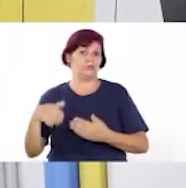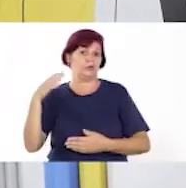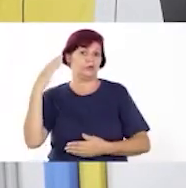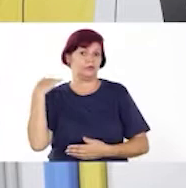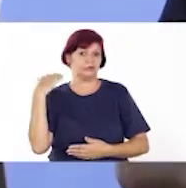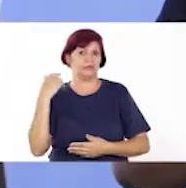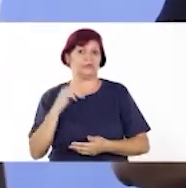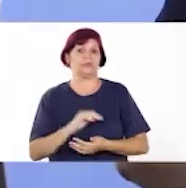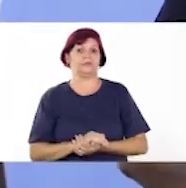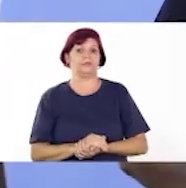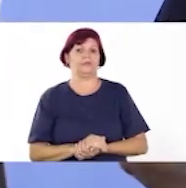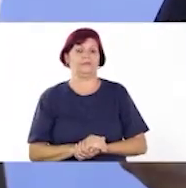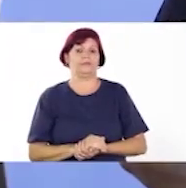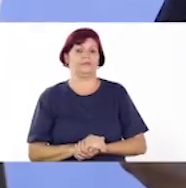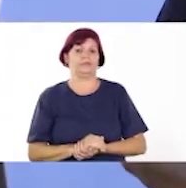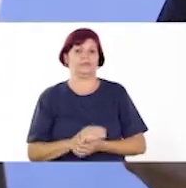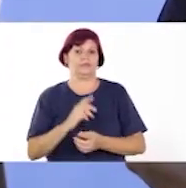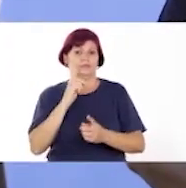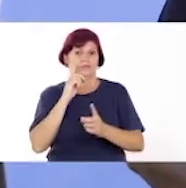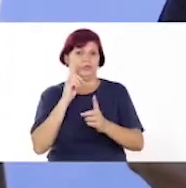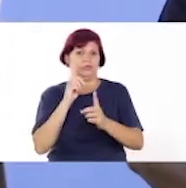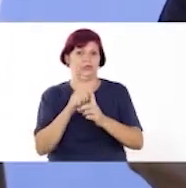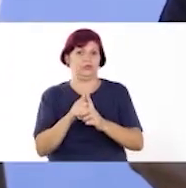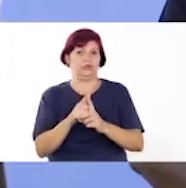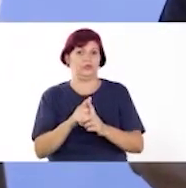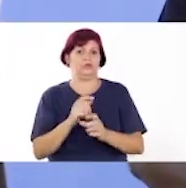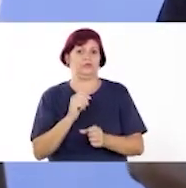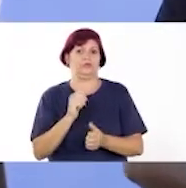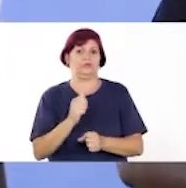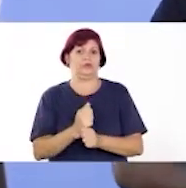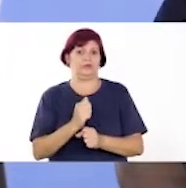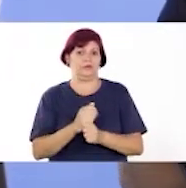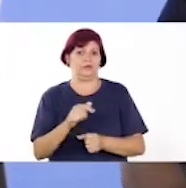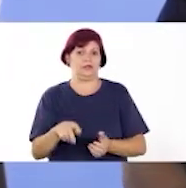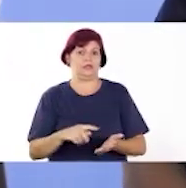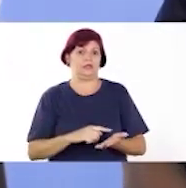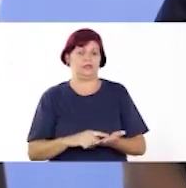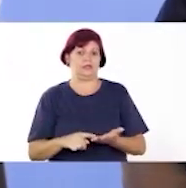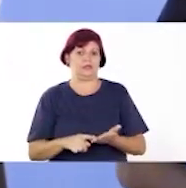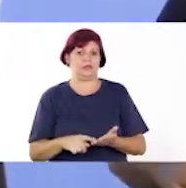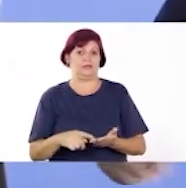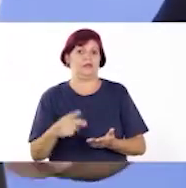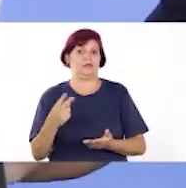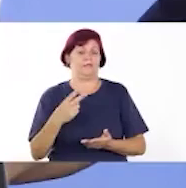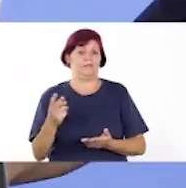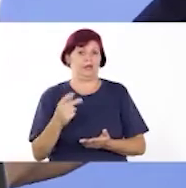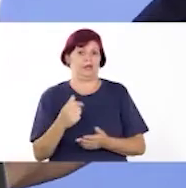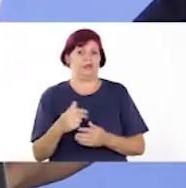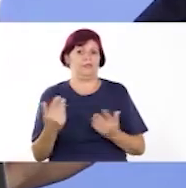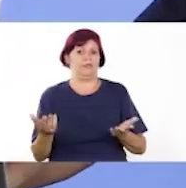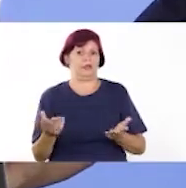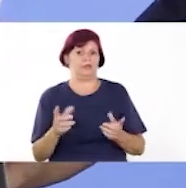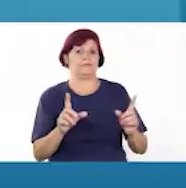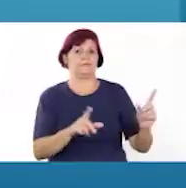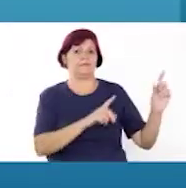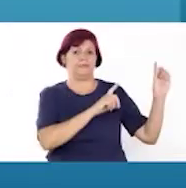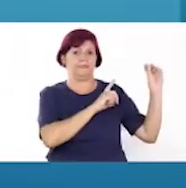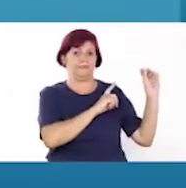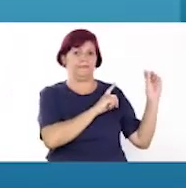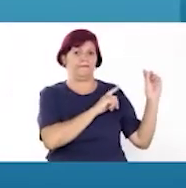anteriores. El objetivo entonces a trabajar durante la semana para estos semestres será el que aparece en